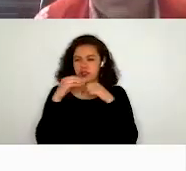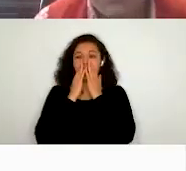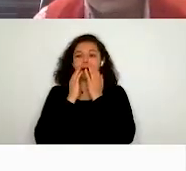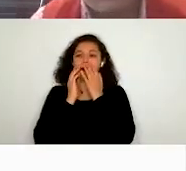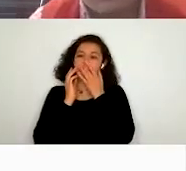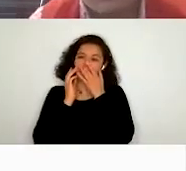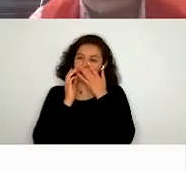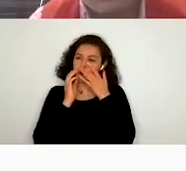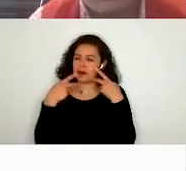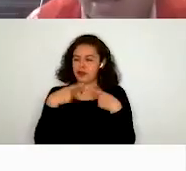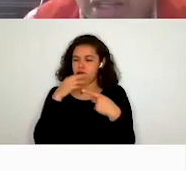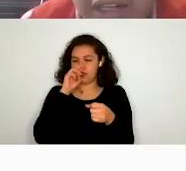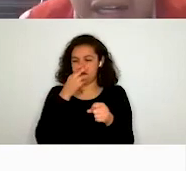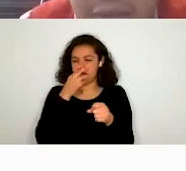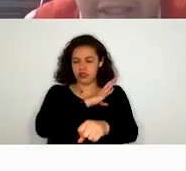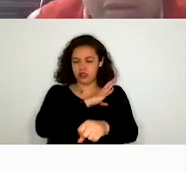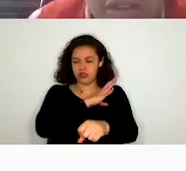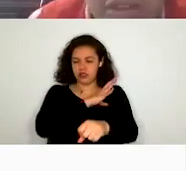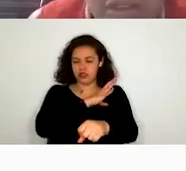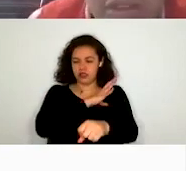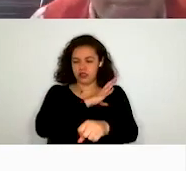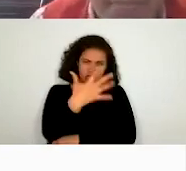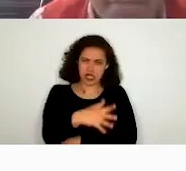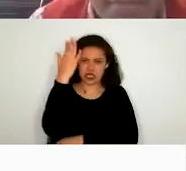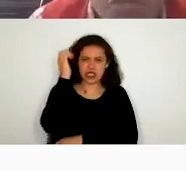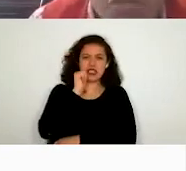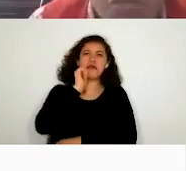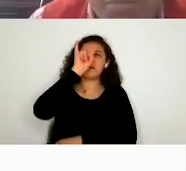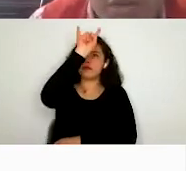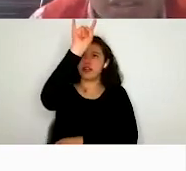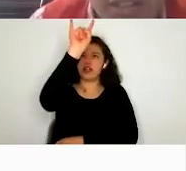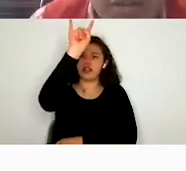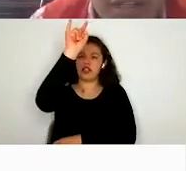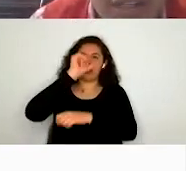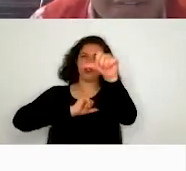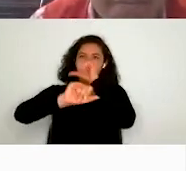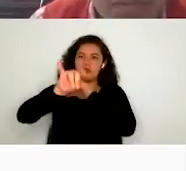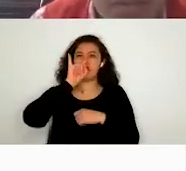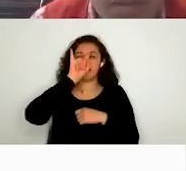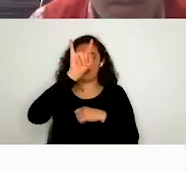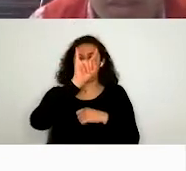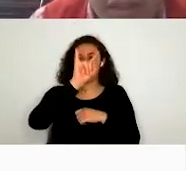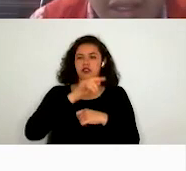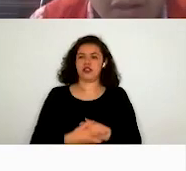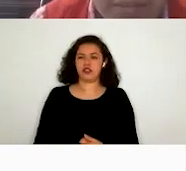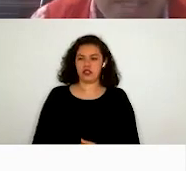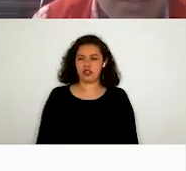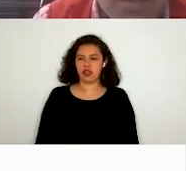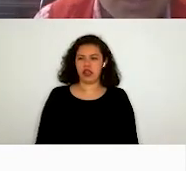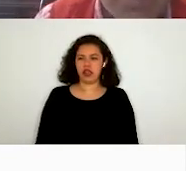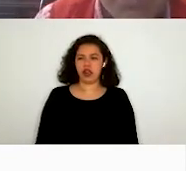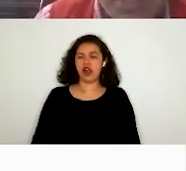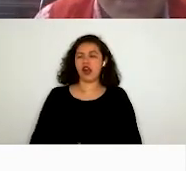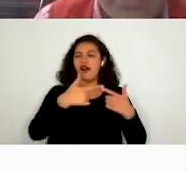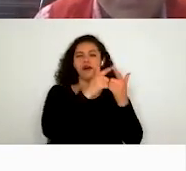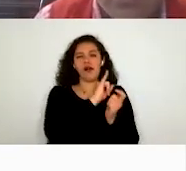responsables. Nuestro coordinador general siempre va a ser nuestra cabeza, un suplente del coordinador general y los demás, ¿no? Los